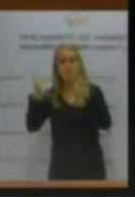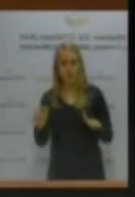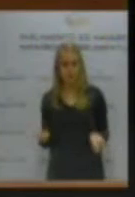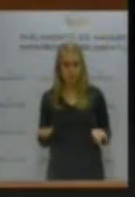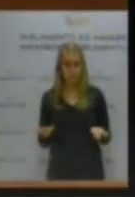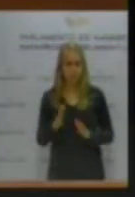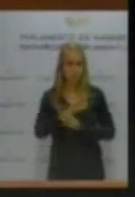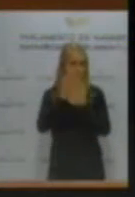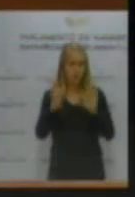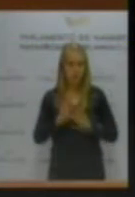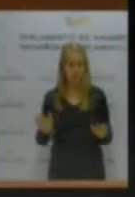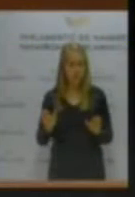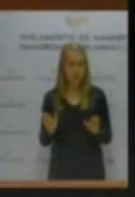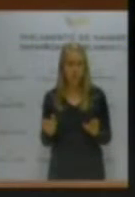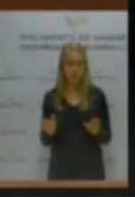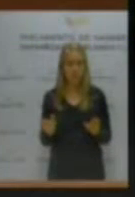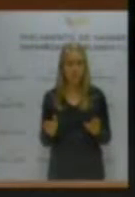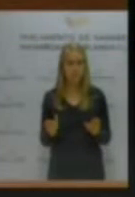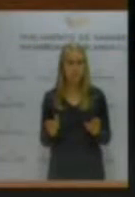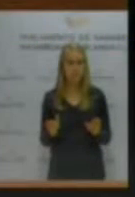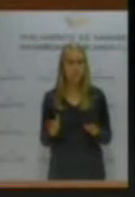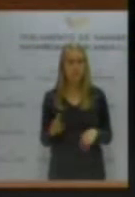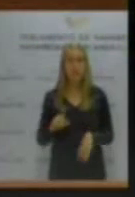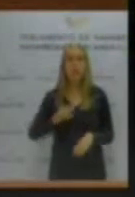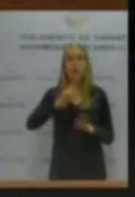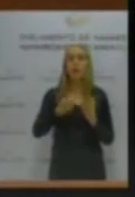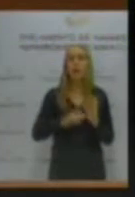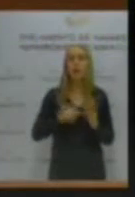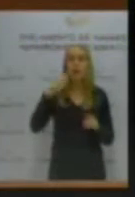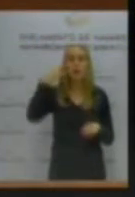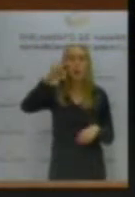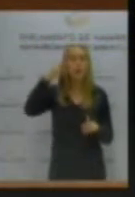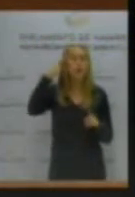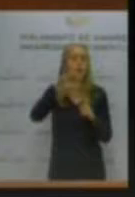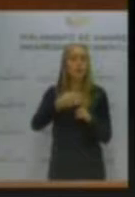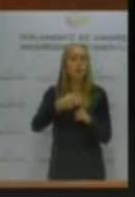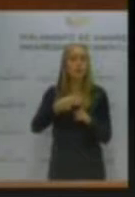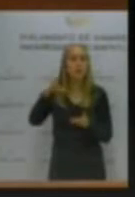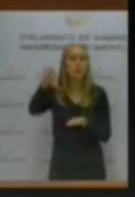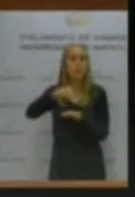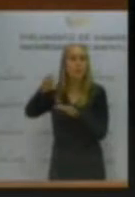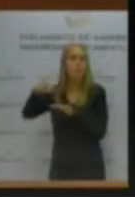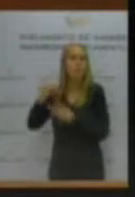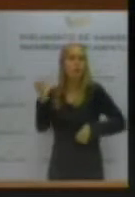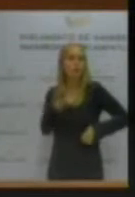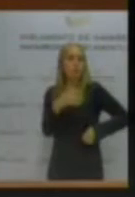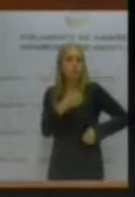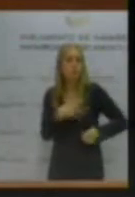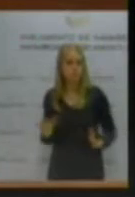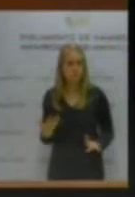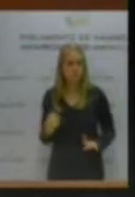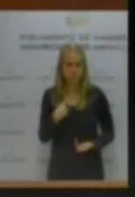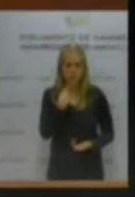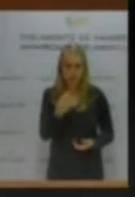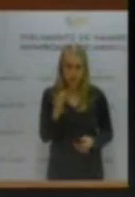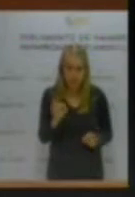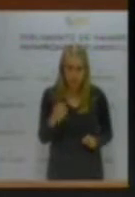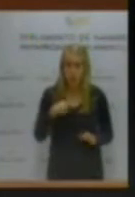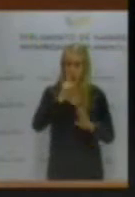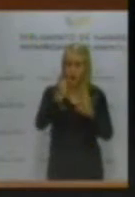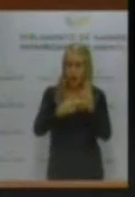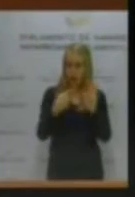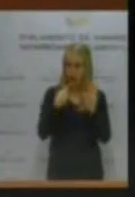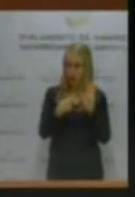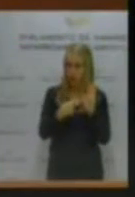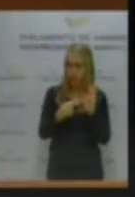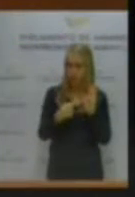definitiva, es una ley cuyo único fin es recaudatorio. Y no lo digo yo, es que lo dice la propia ley. Las dos